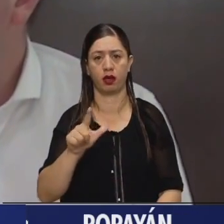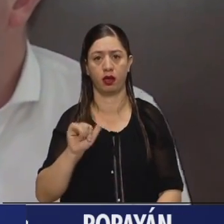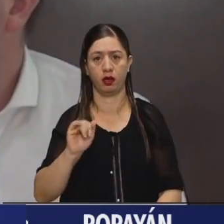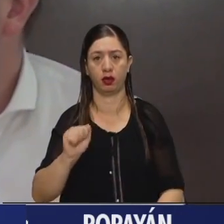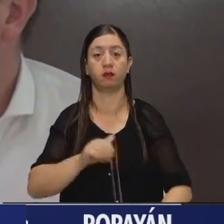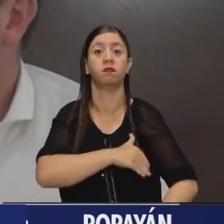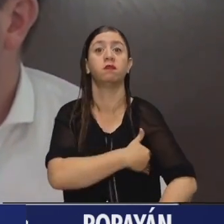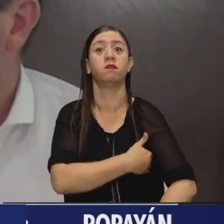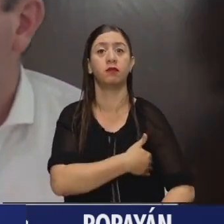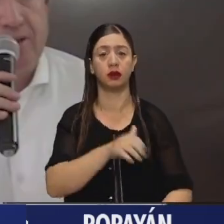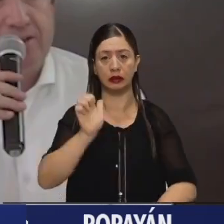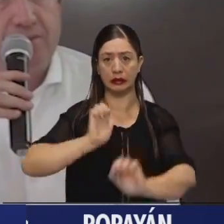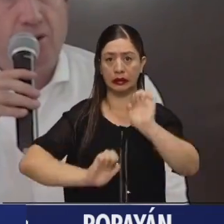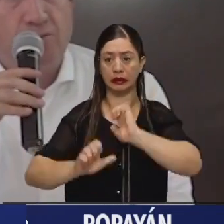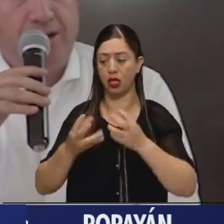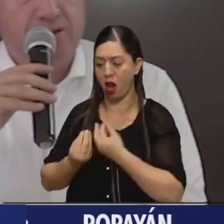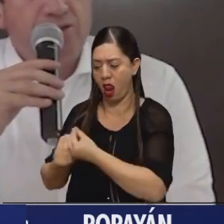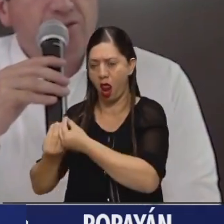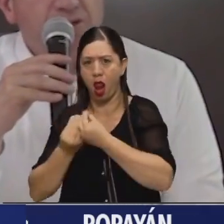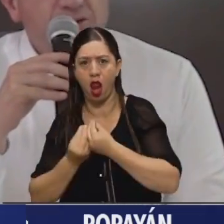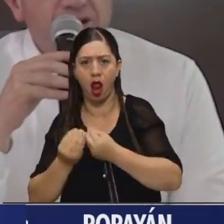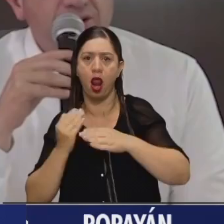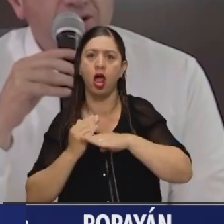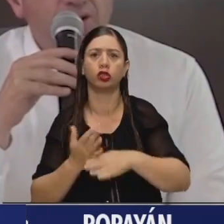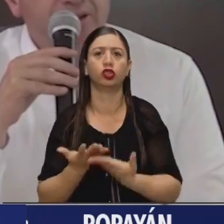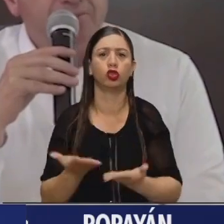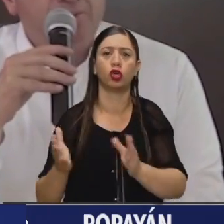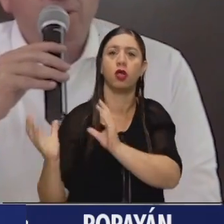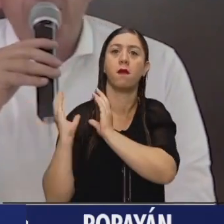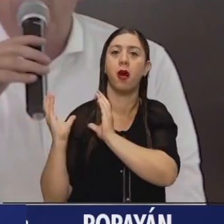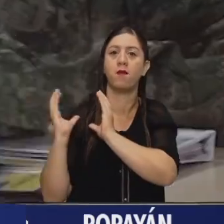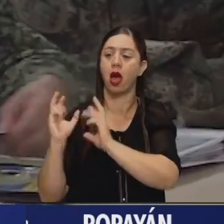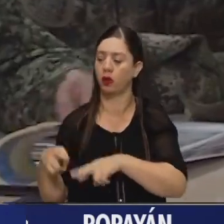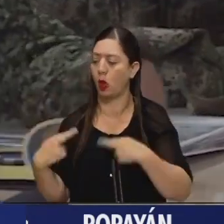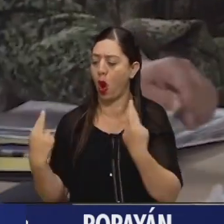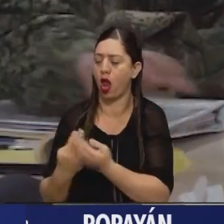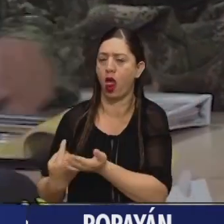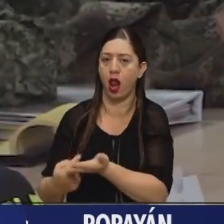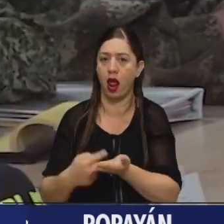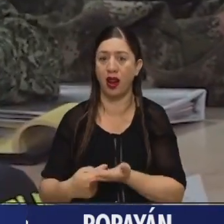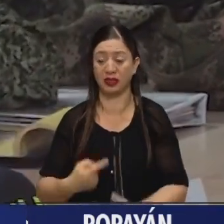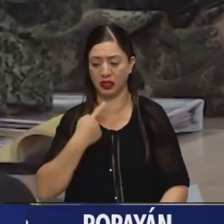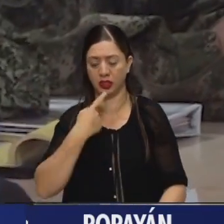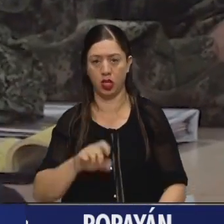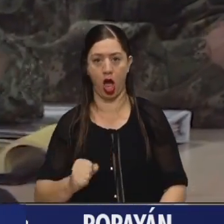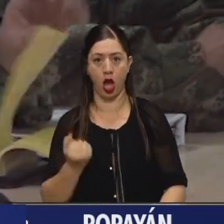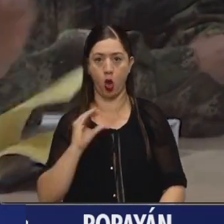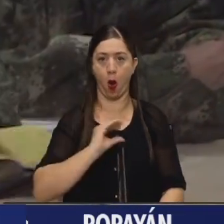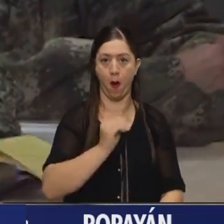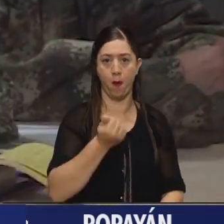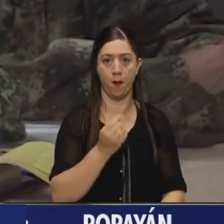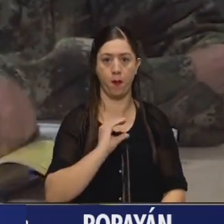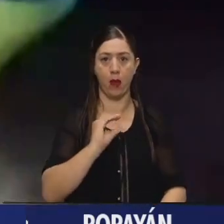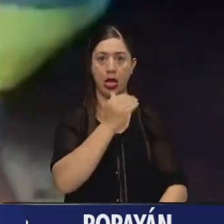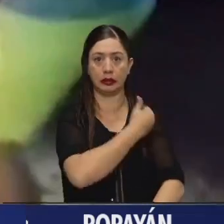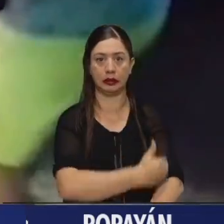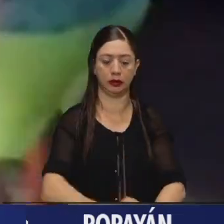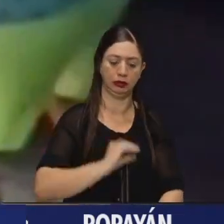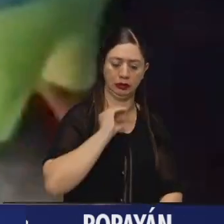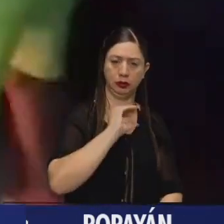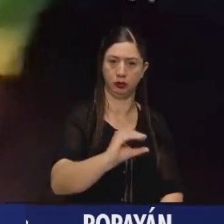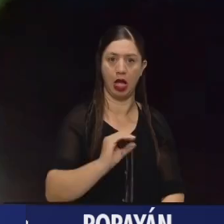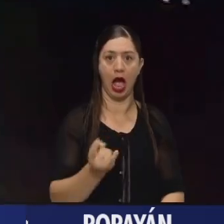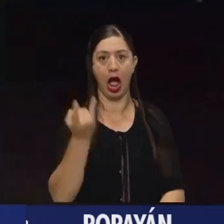Defensa presidió un consejo extraordinario de seguridad en Popayán, donde estableció una millonaria recompensa para dar con los responsables de